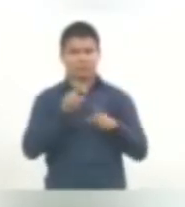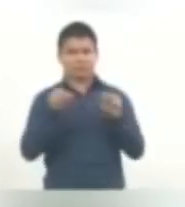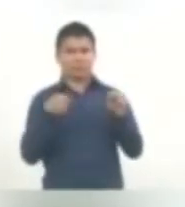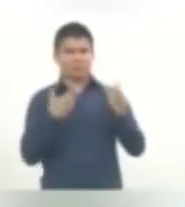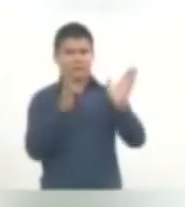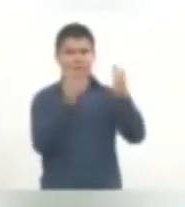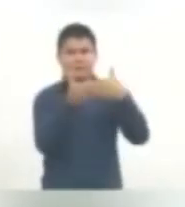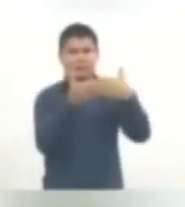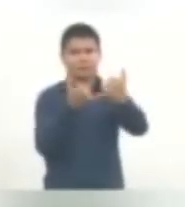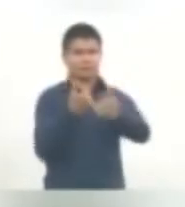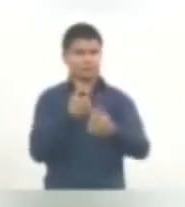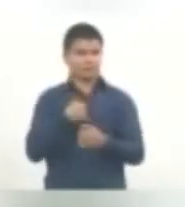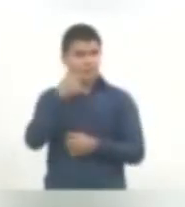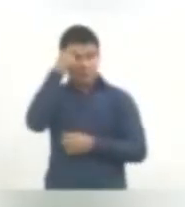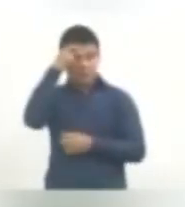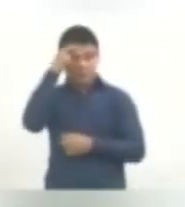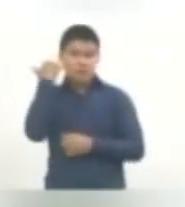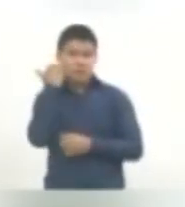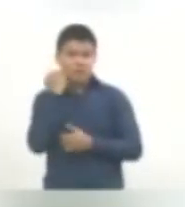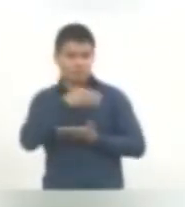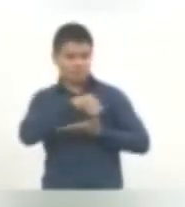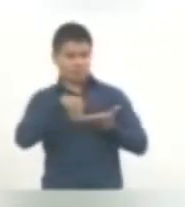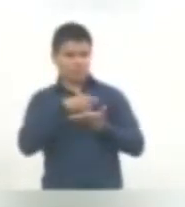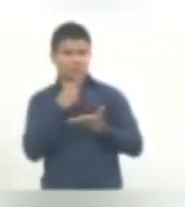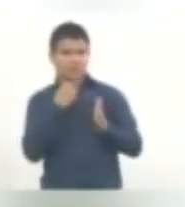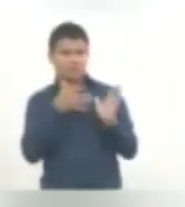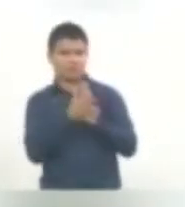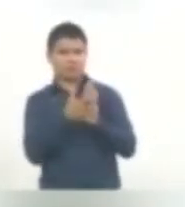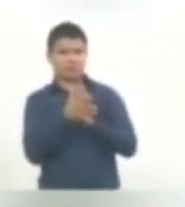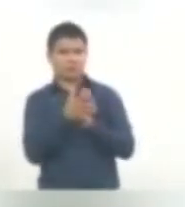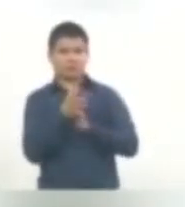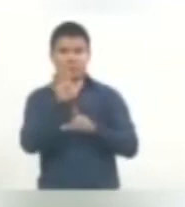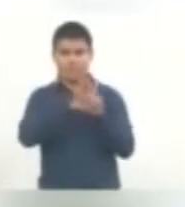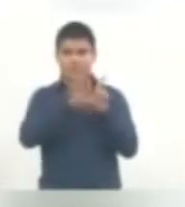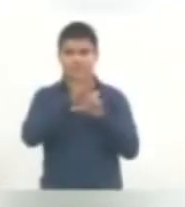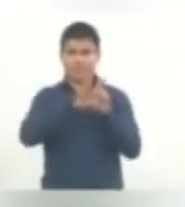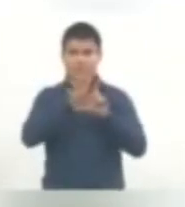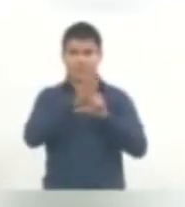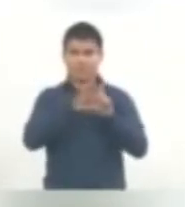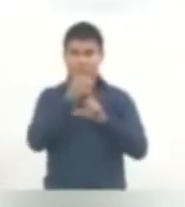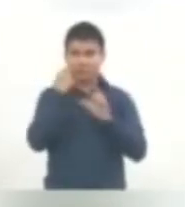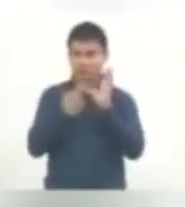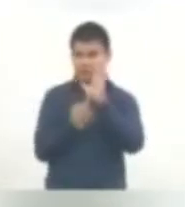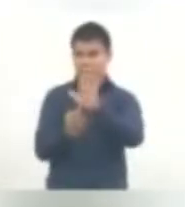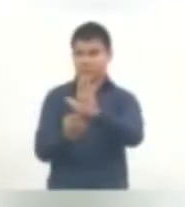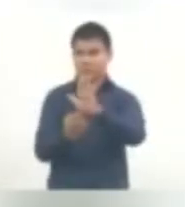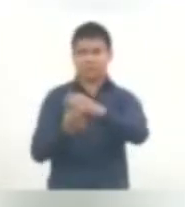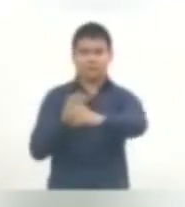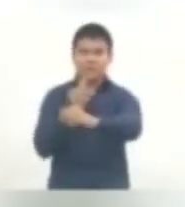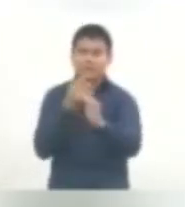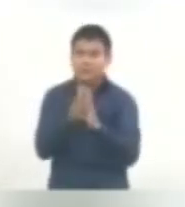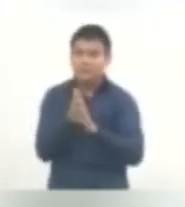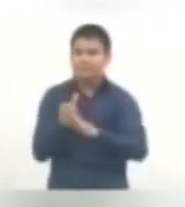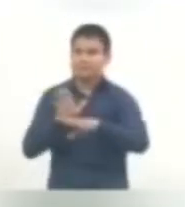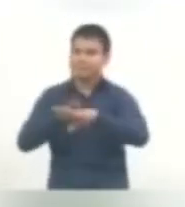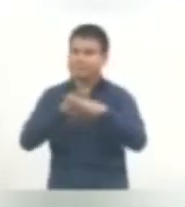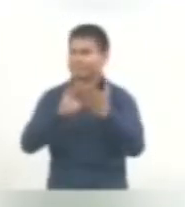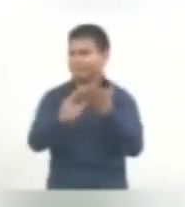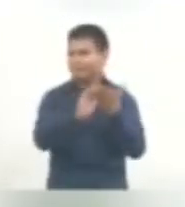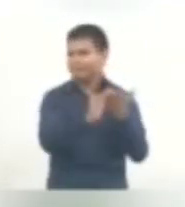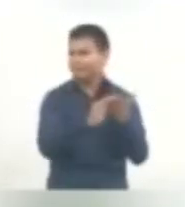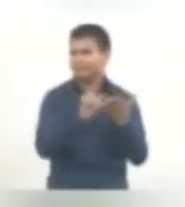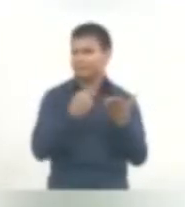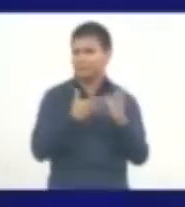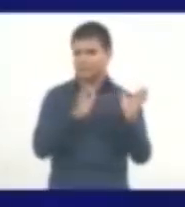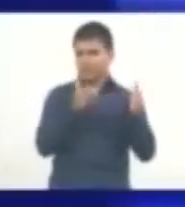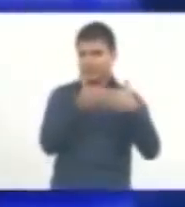La señorita Atlántico se pronunció al respecto, publicando un video en su red oficial de Instagram, pidiendo disculpas y afirmando que su cuenta